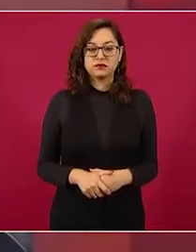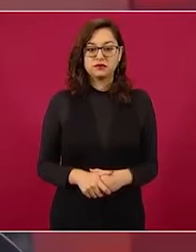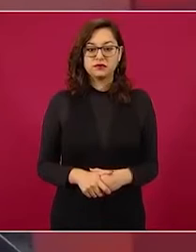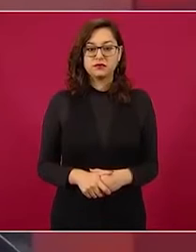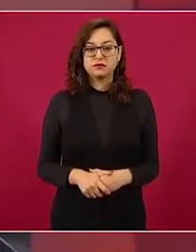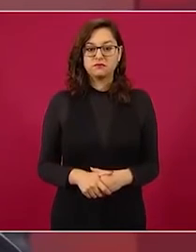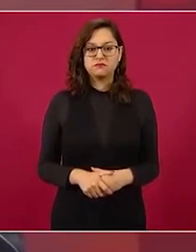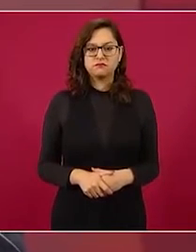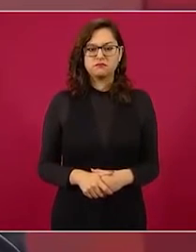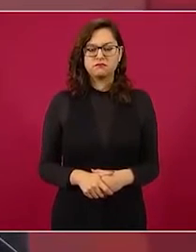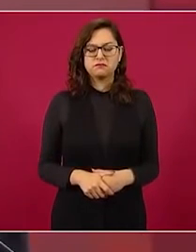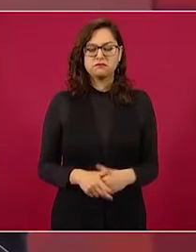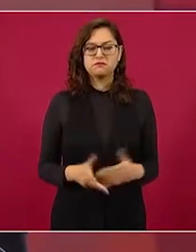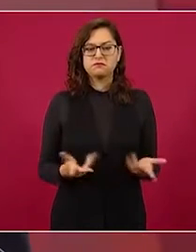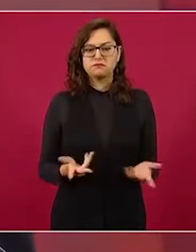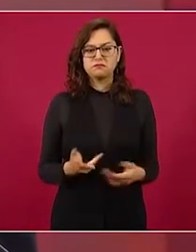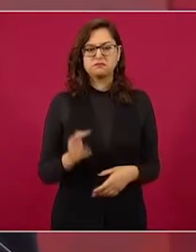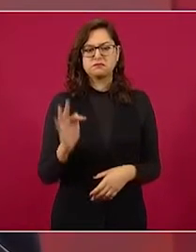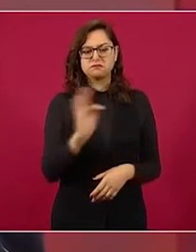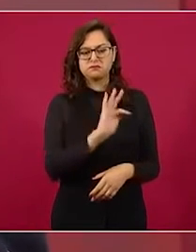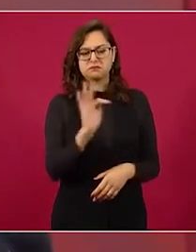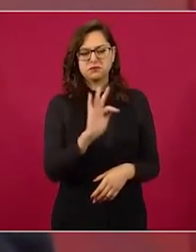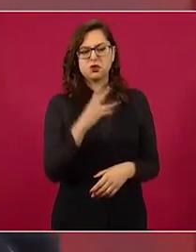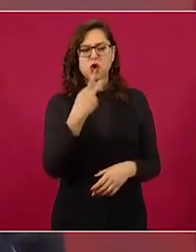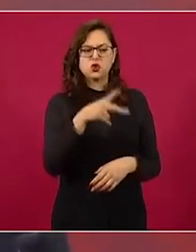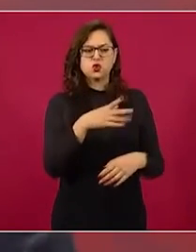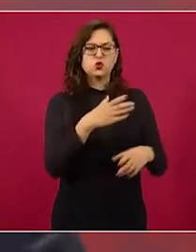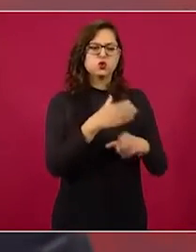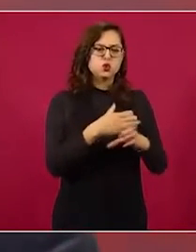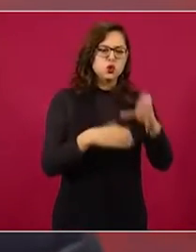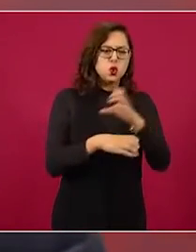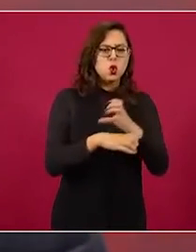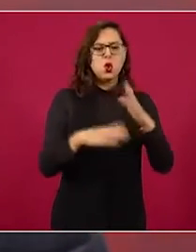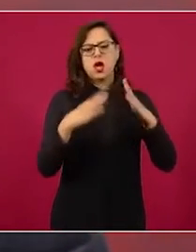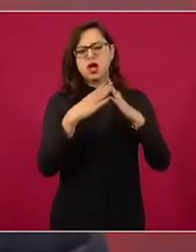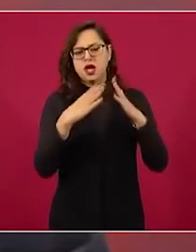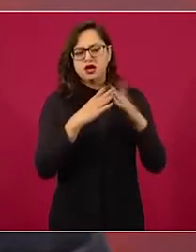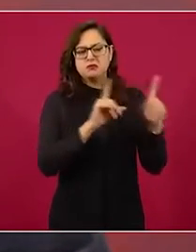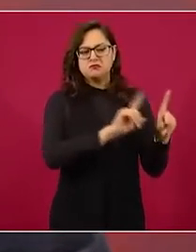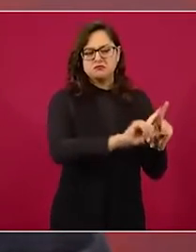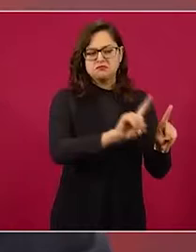pues no, aunque también ayudaría mucho saber.